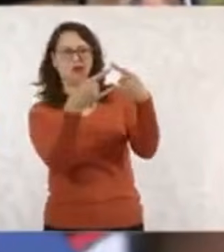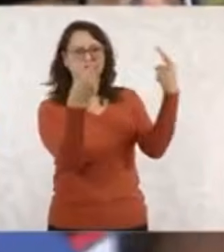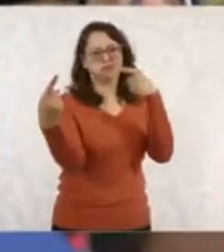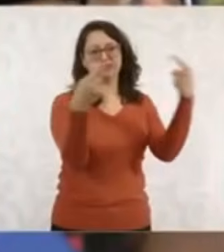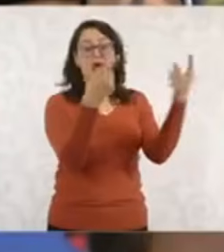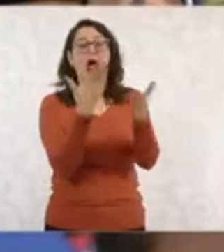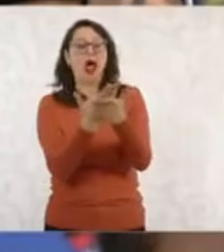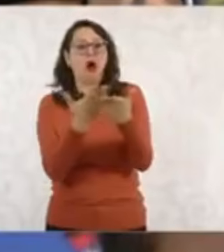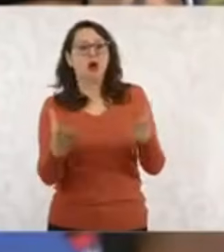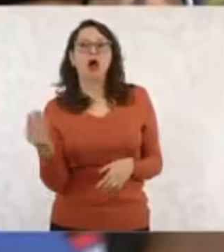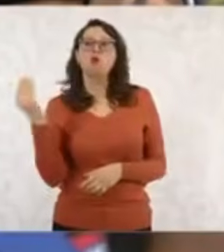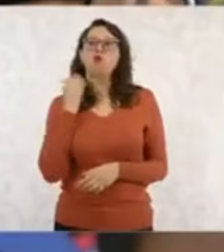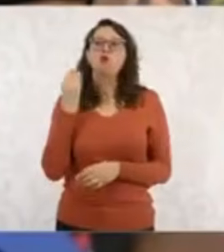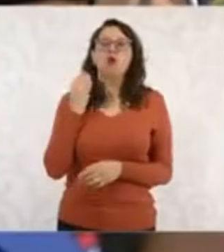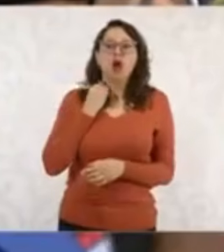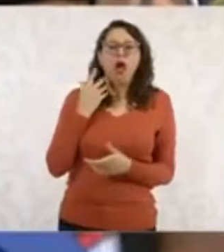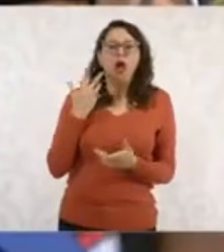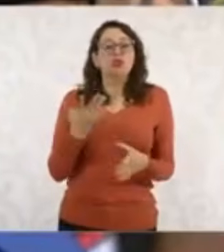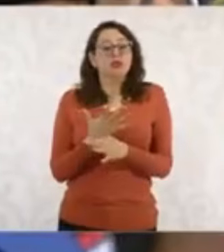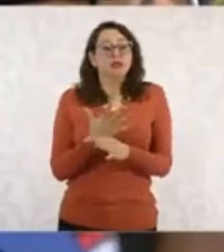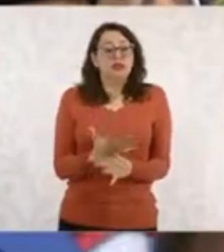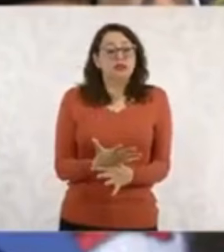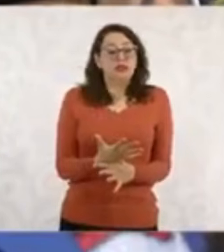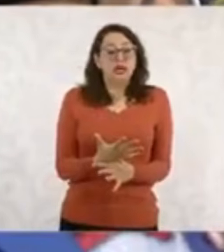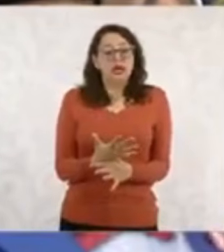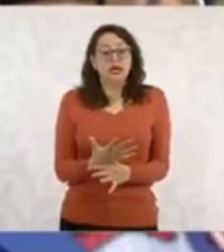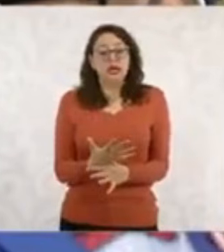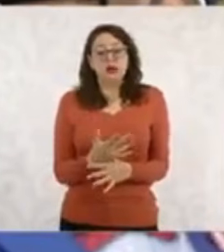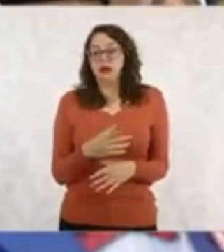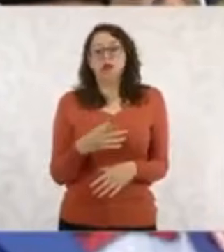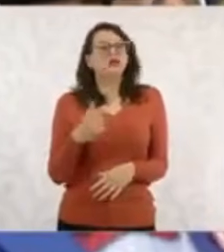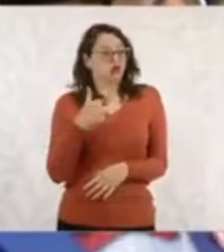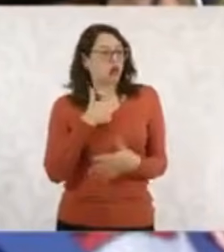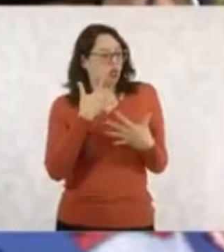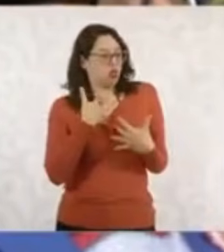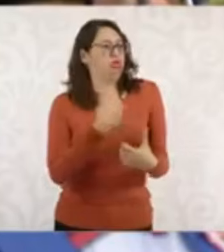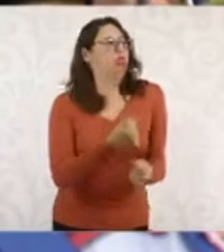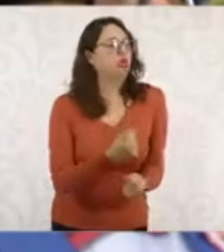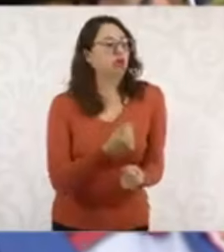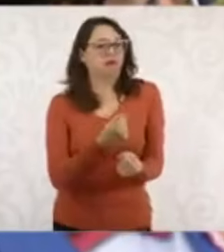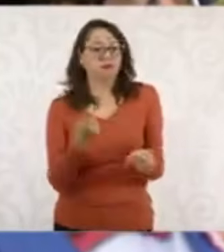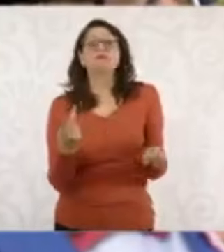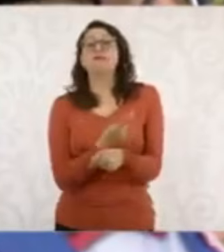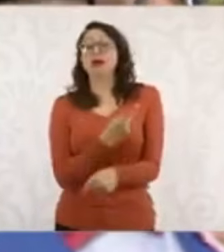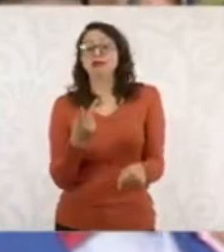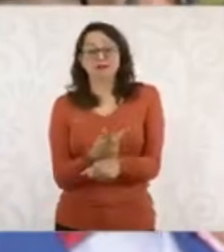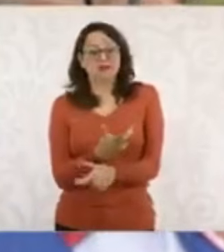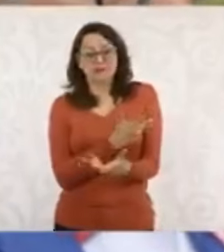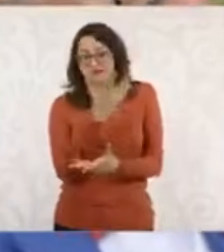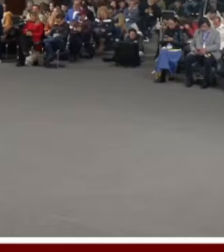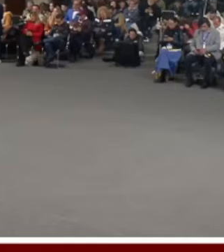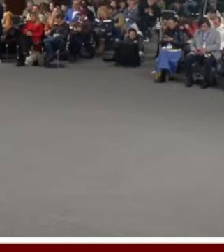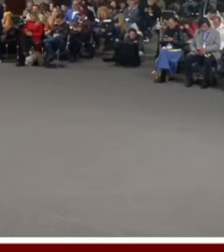está mencionando esta parte de que pues, su cliente le dijo que fue arrestado. ¿Qué es lo que está detrás de todo